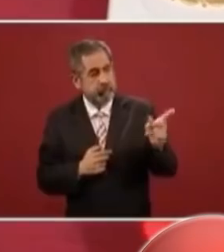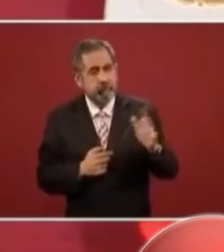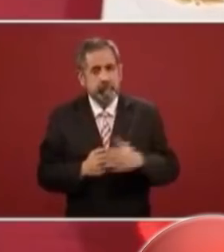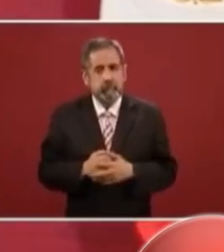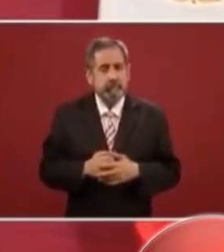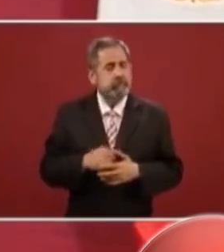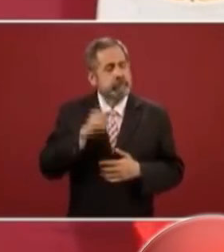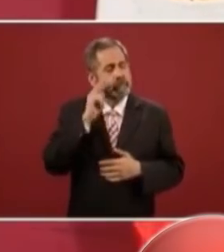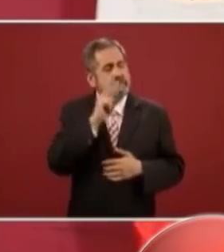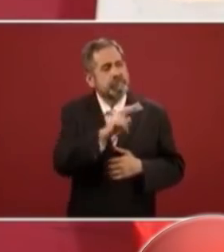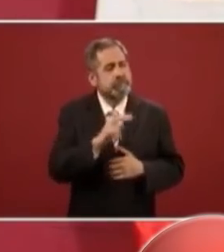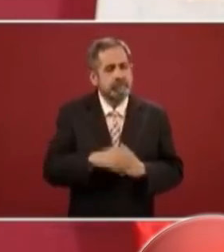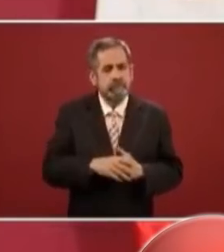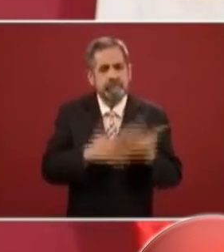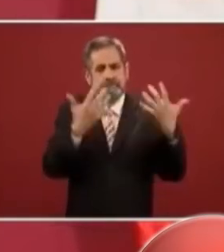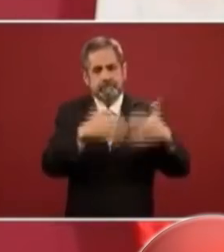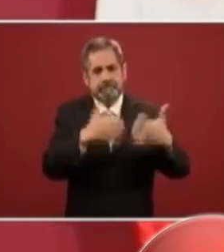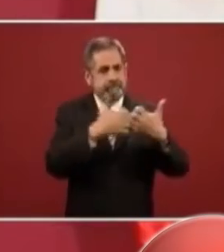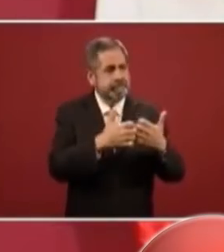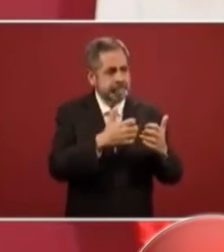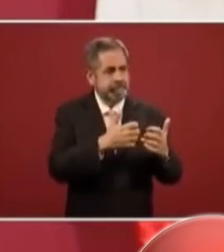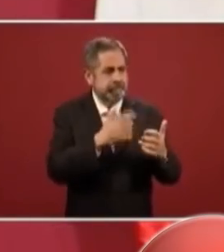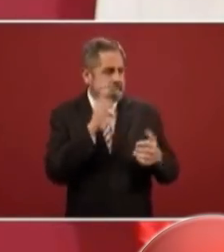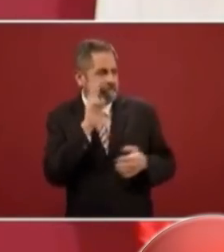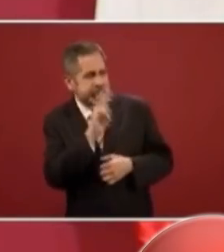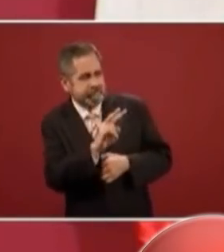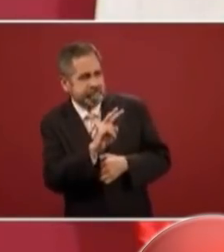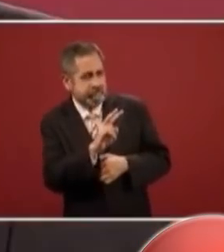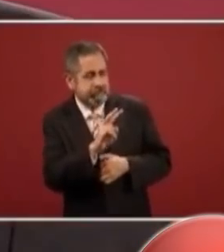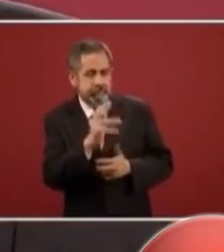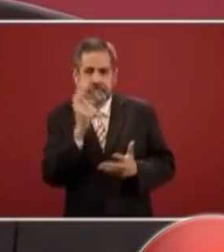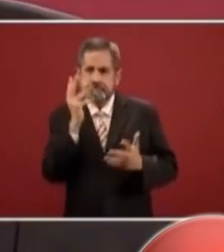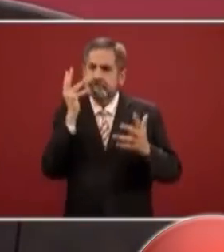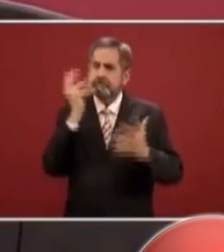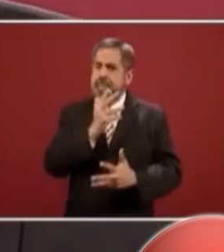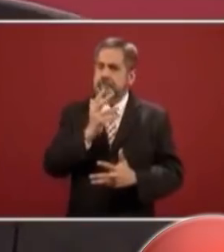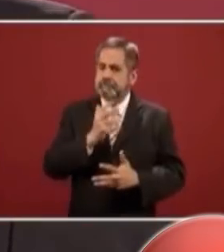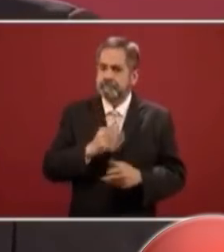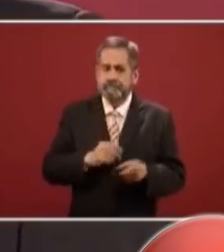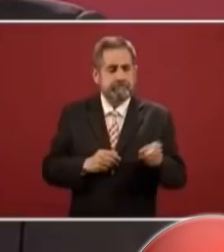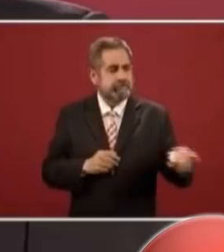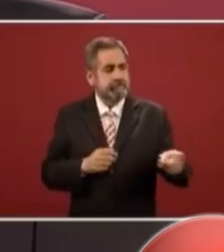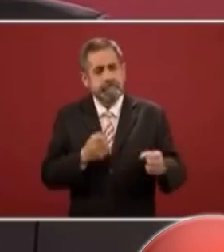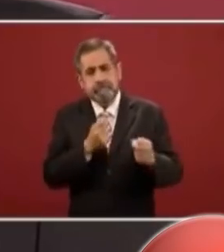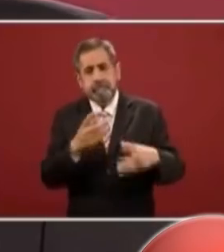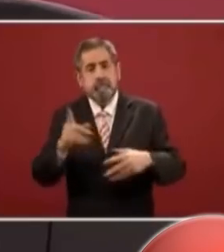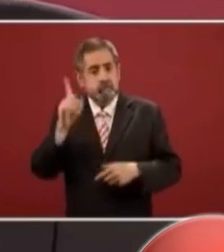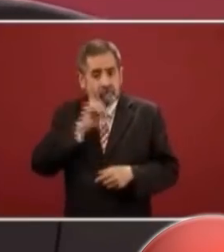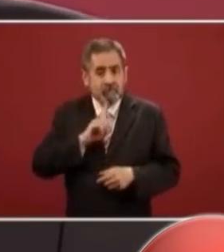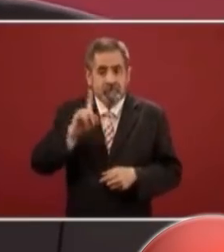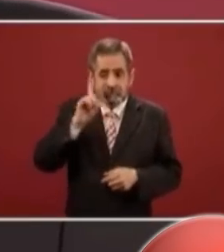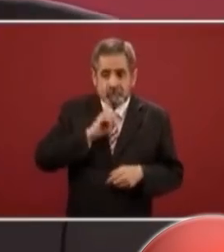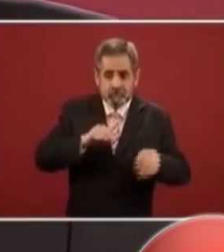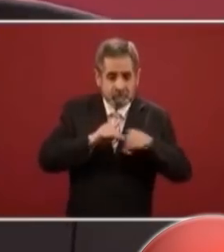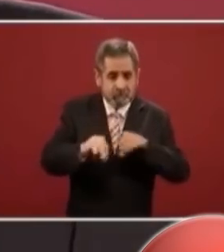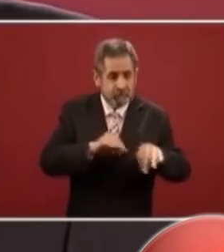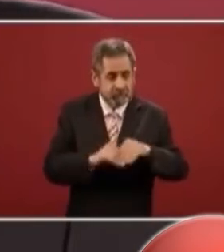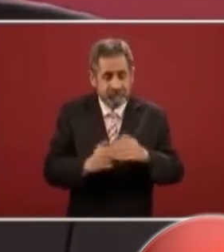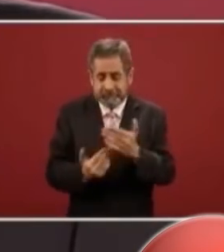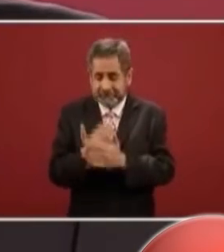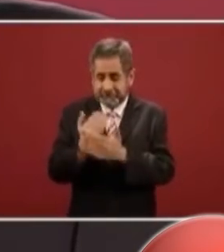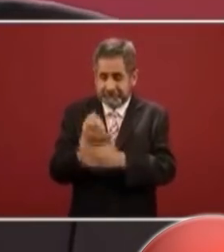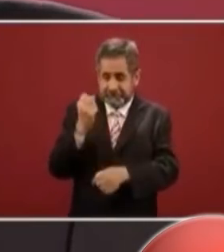afuera de una maquiladora. Me impresionó que las mujeres tenían que trabajar de 7 de la